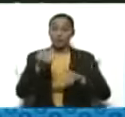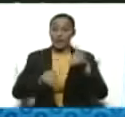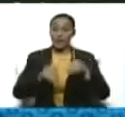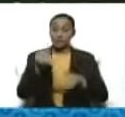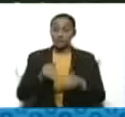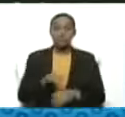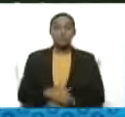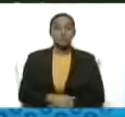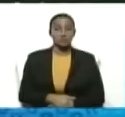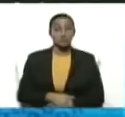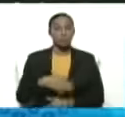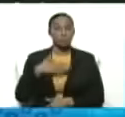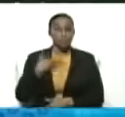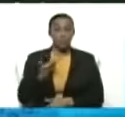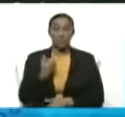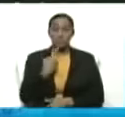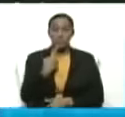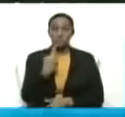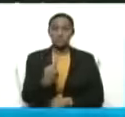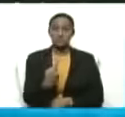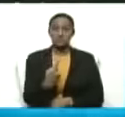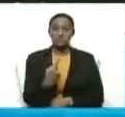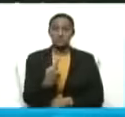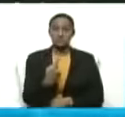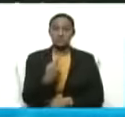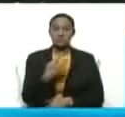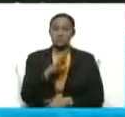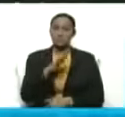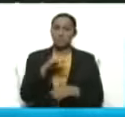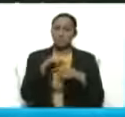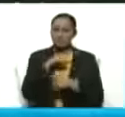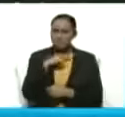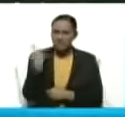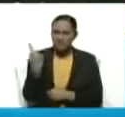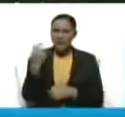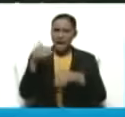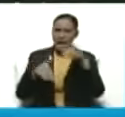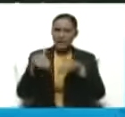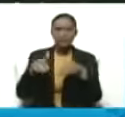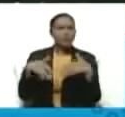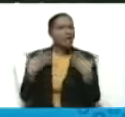Podemos decir que hemos perdido dos elecciones.